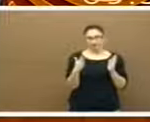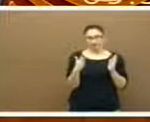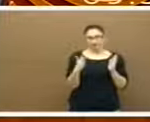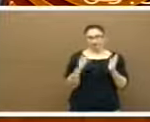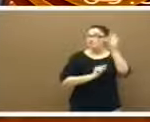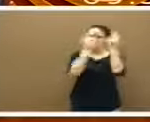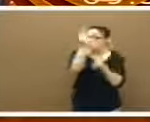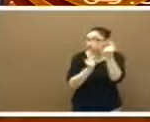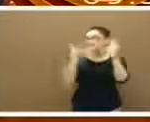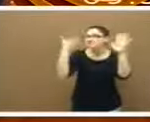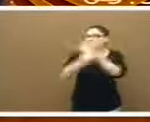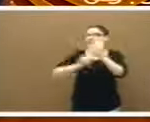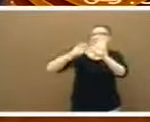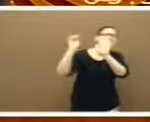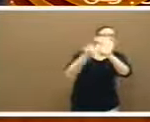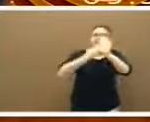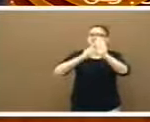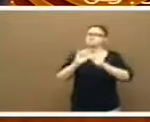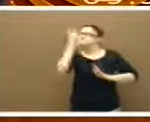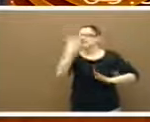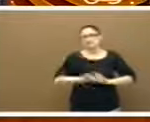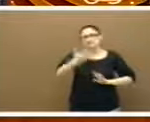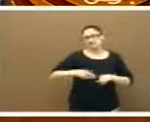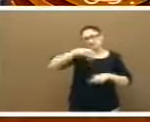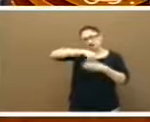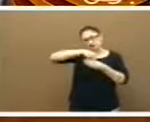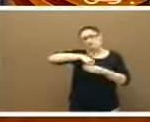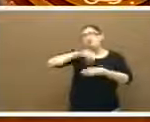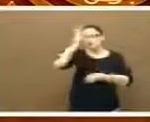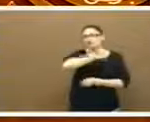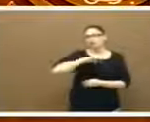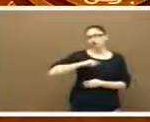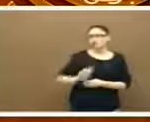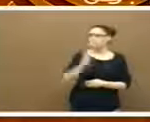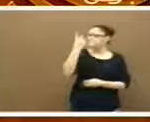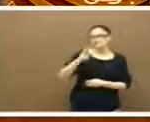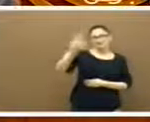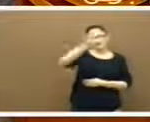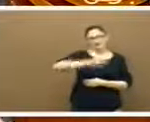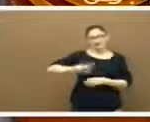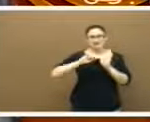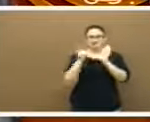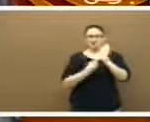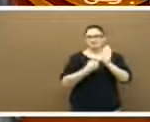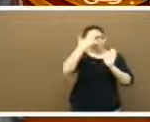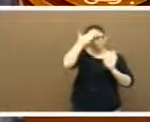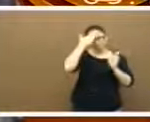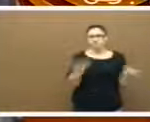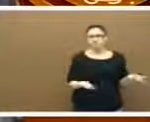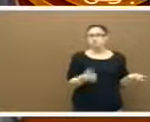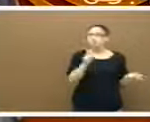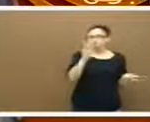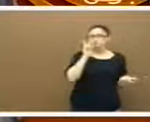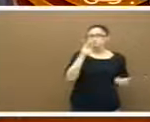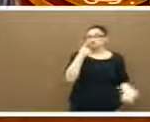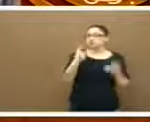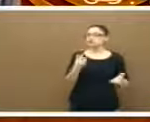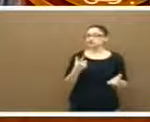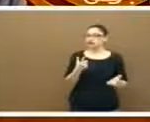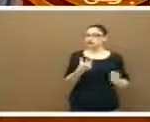la ley más importante que tiene una comunidad autónoma y que tiene un Estado, y en esos presupuestos se refleja en número realmente lo que se quiere hacer